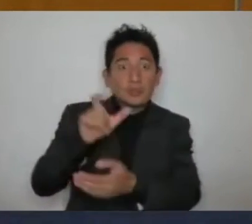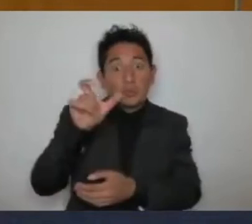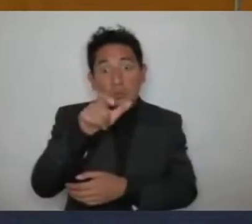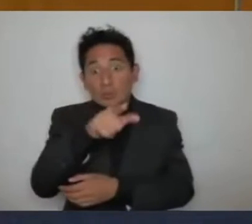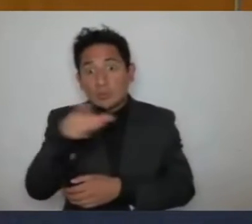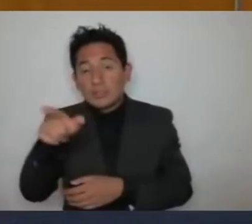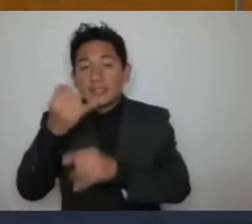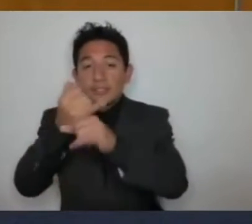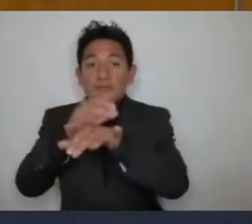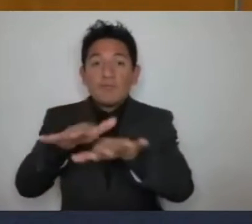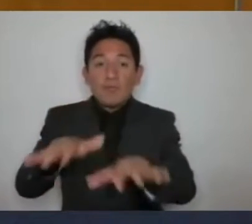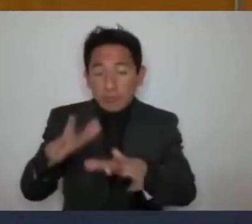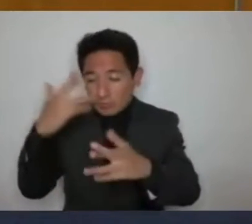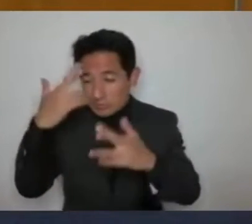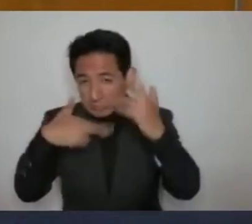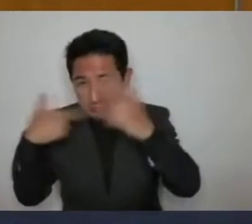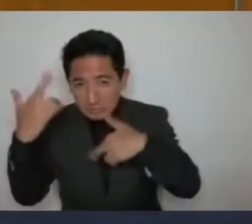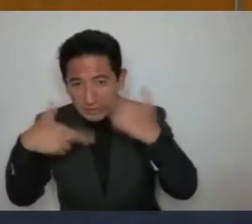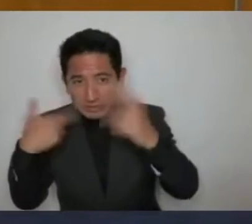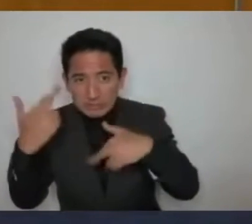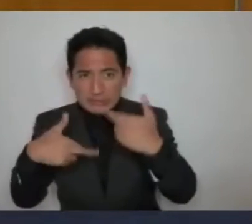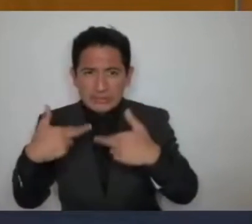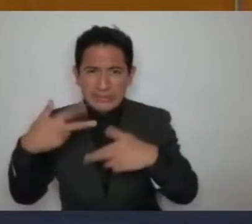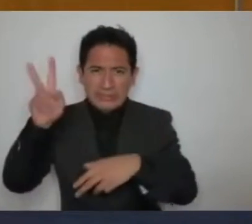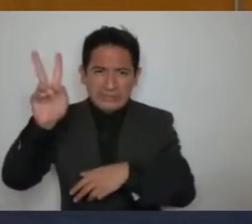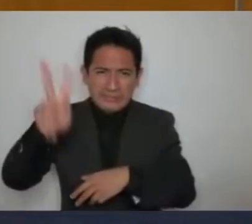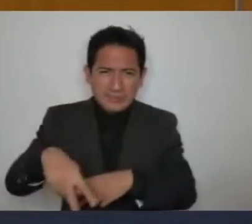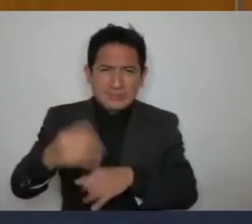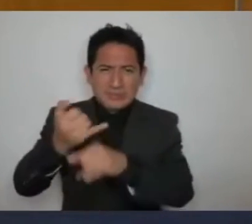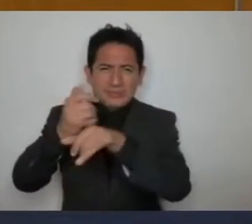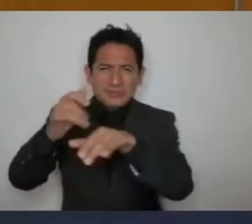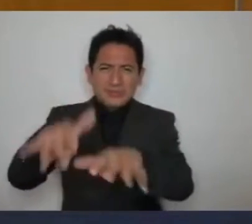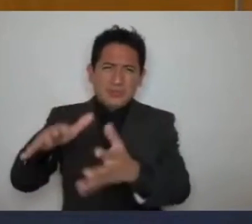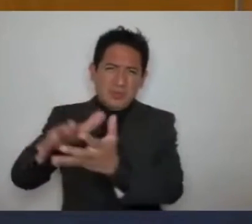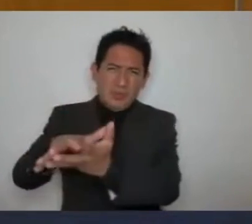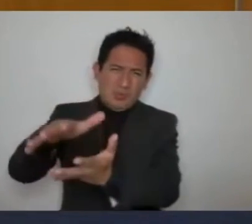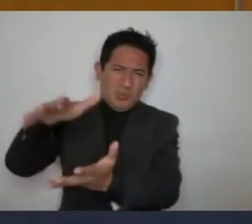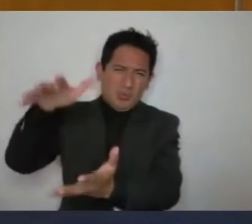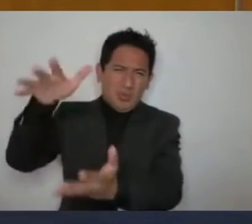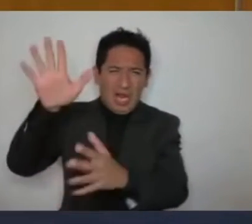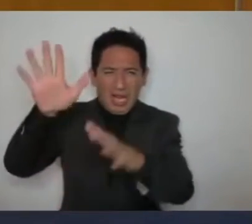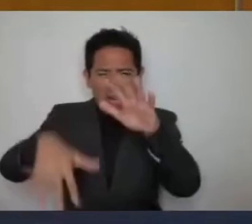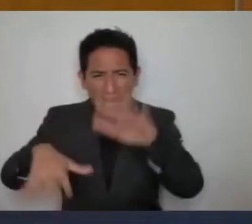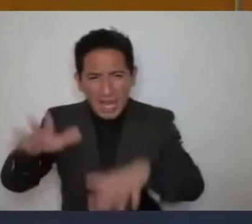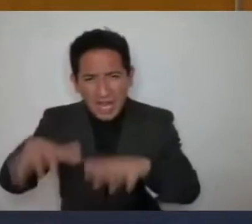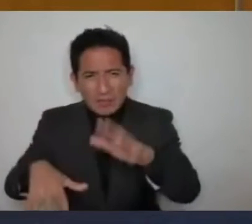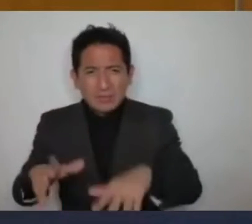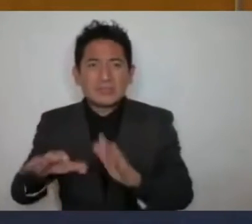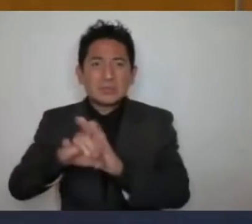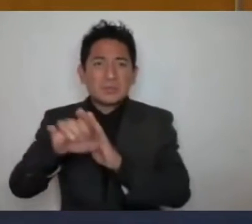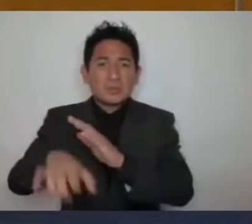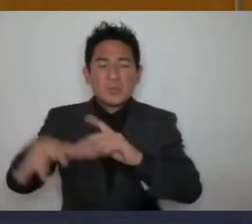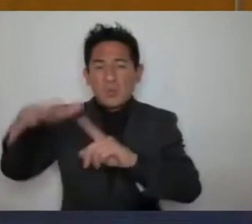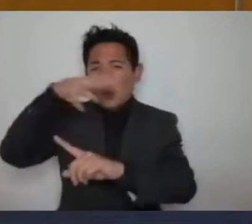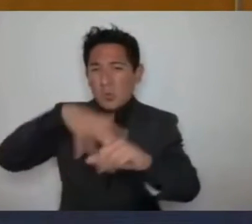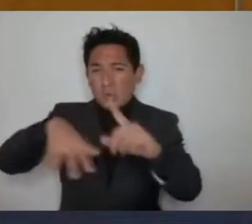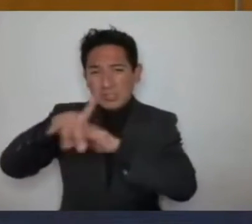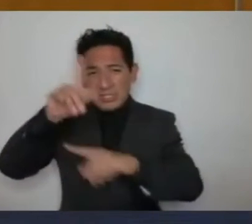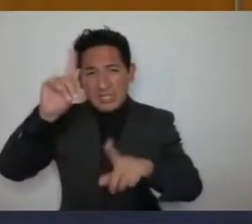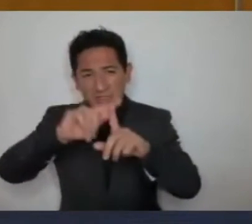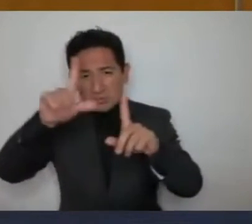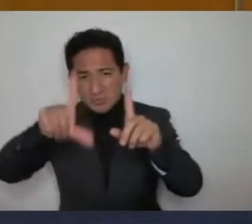que es bastante aterradora inadmisible horrible toda la la realidad en México alrededor de las